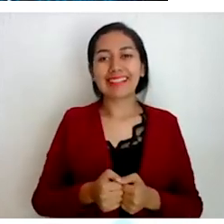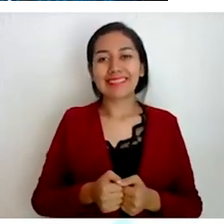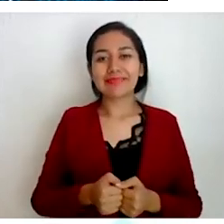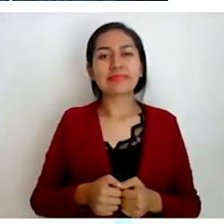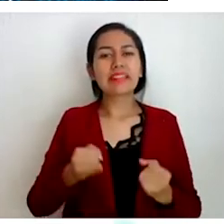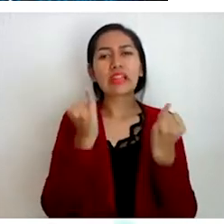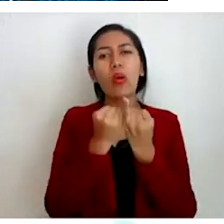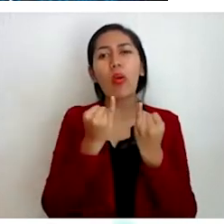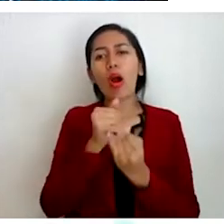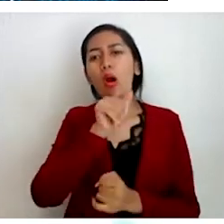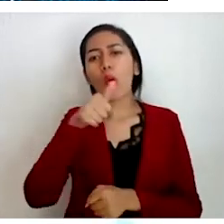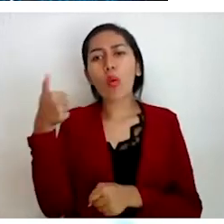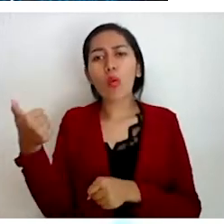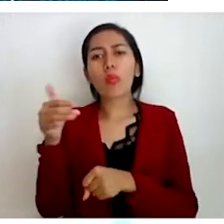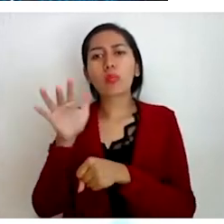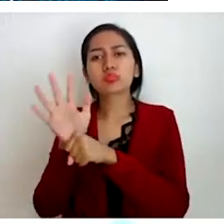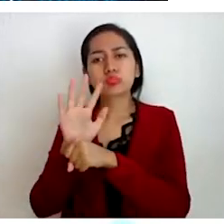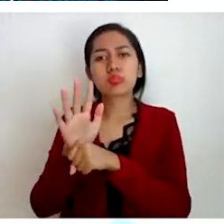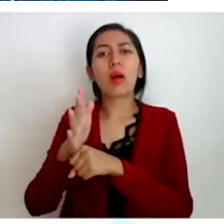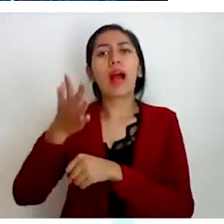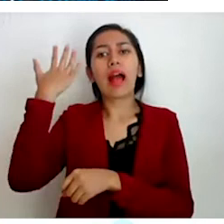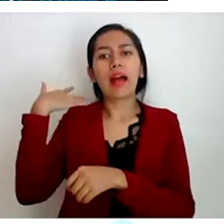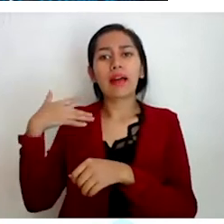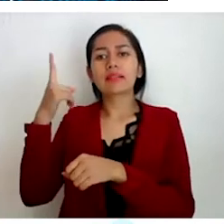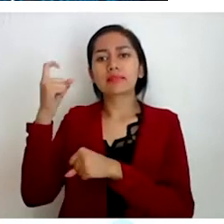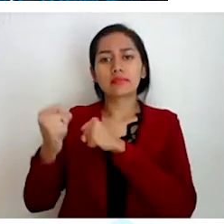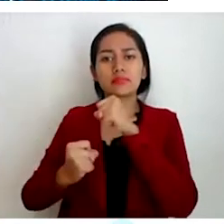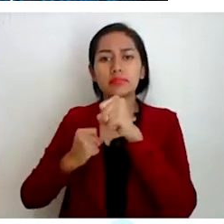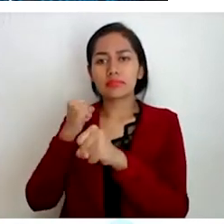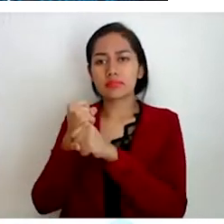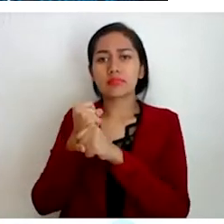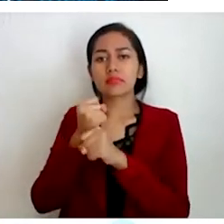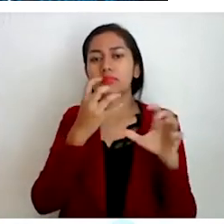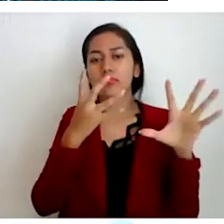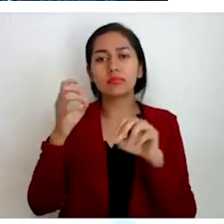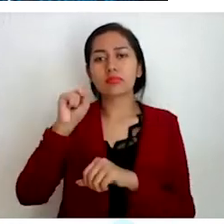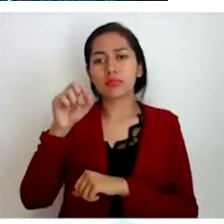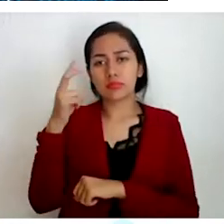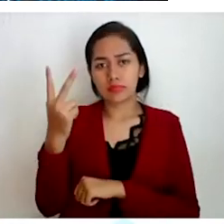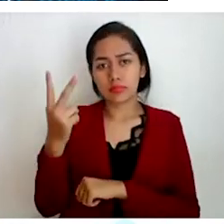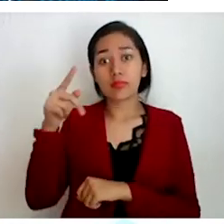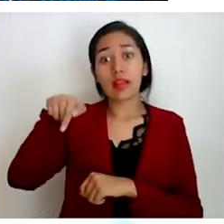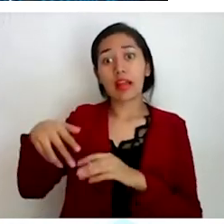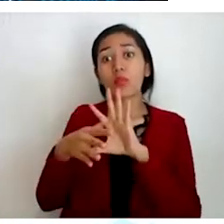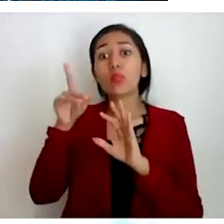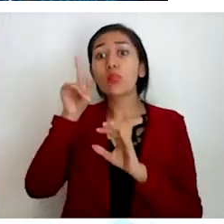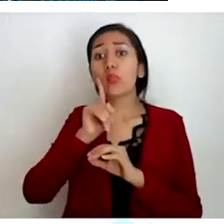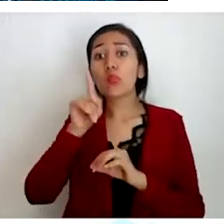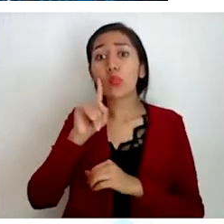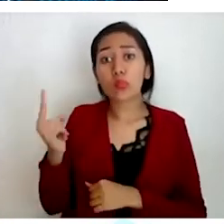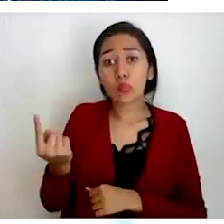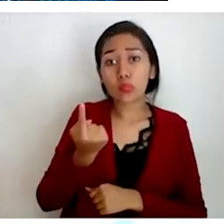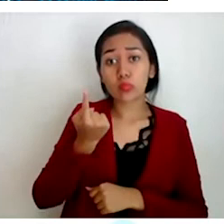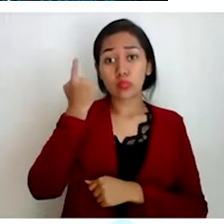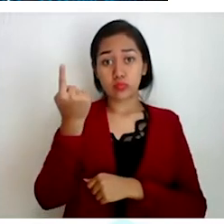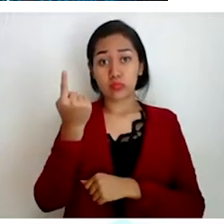de Buñuel, del 62, donde Silvia Pinal es una de las protagonistas, que diéramos porque